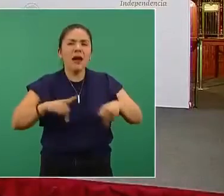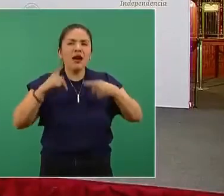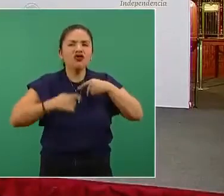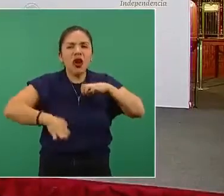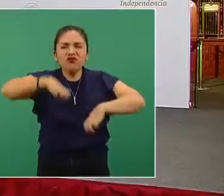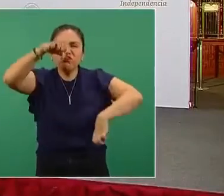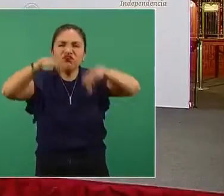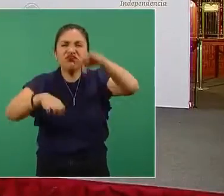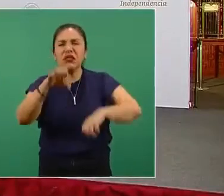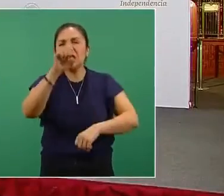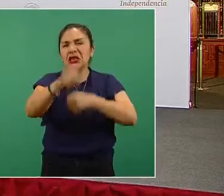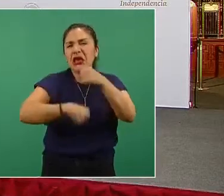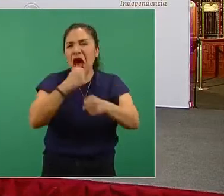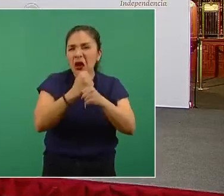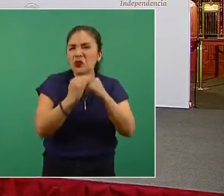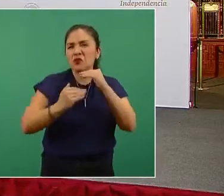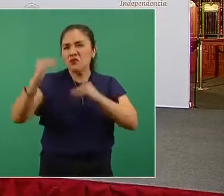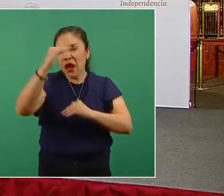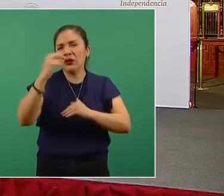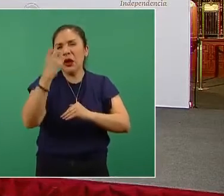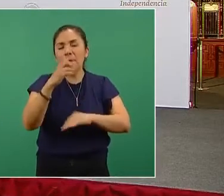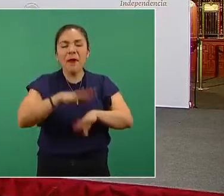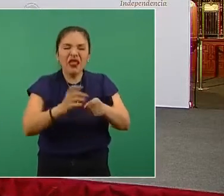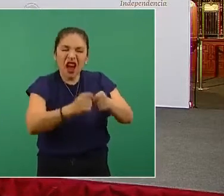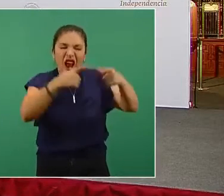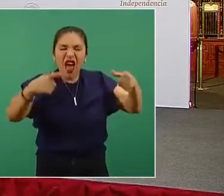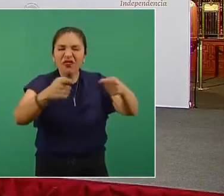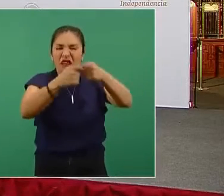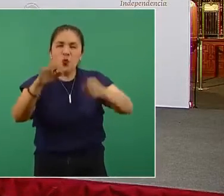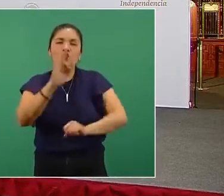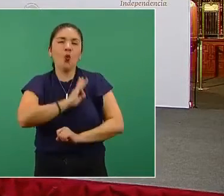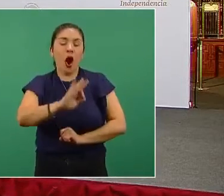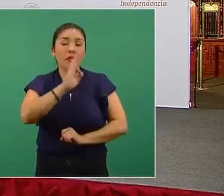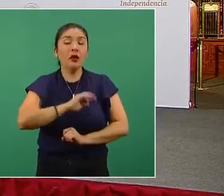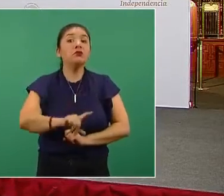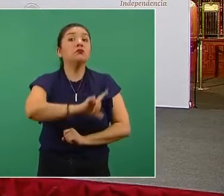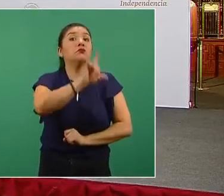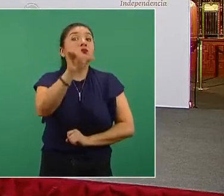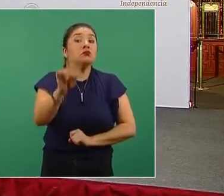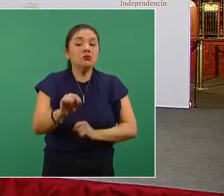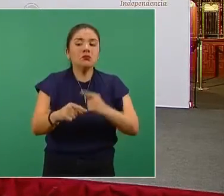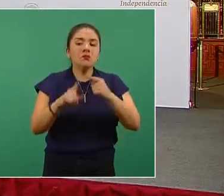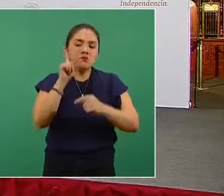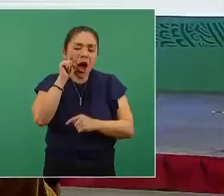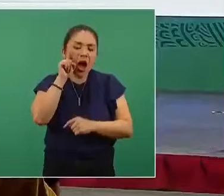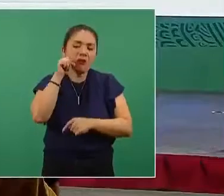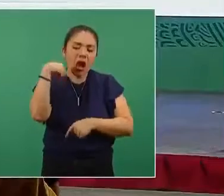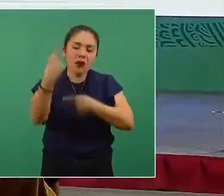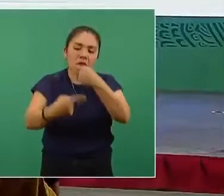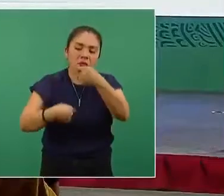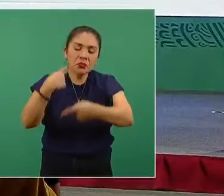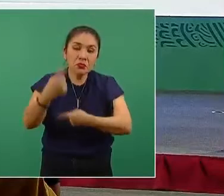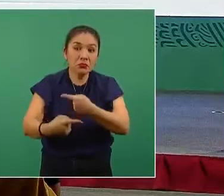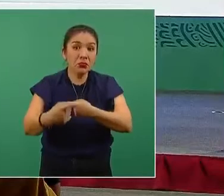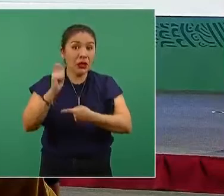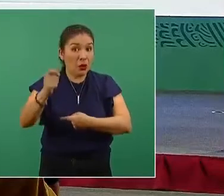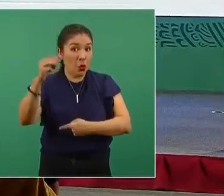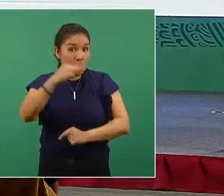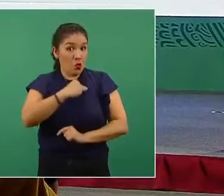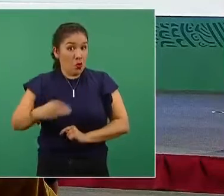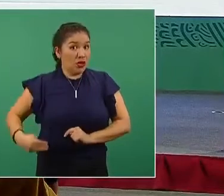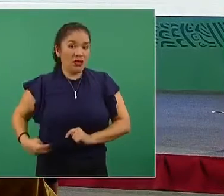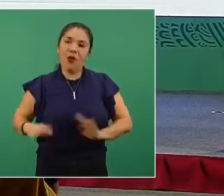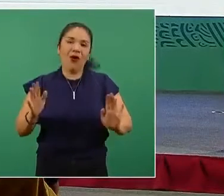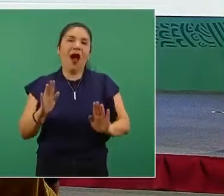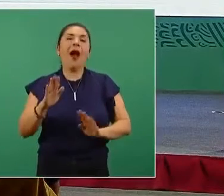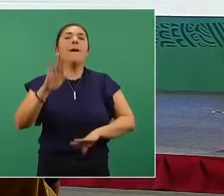de 60 años de esos municipios un poco más grandes. Pero en los días que le siguen ya no estamos en la cabecera municipal, quizá